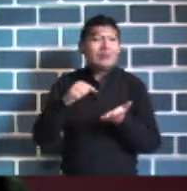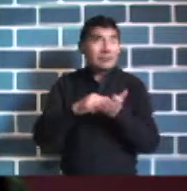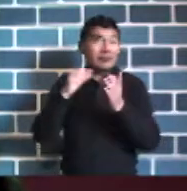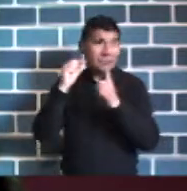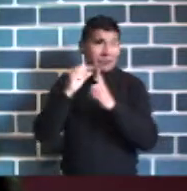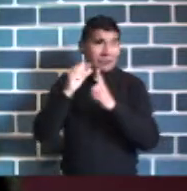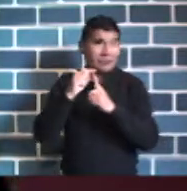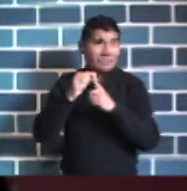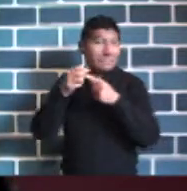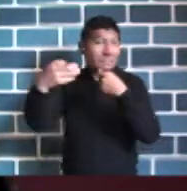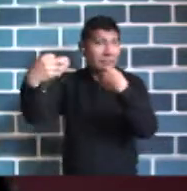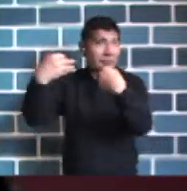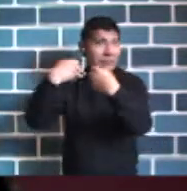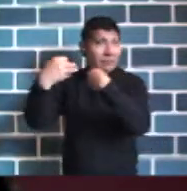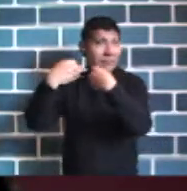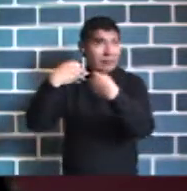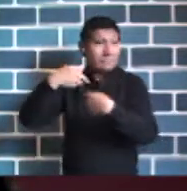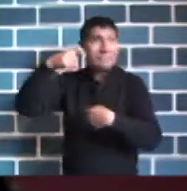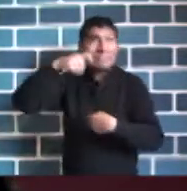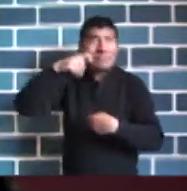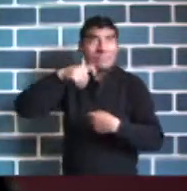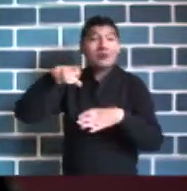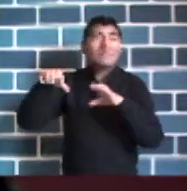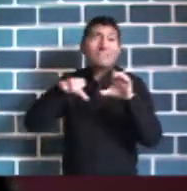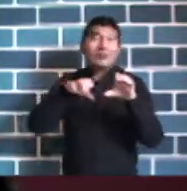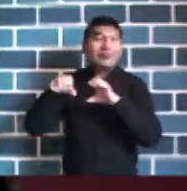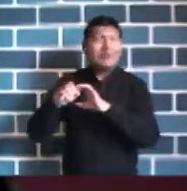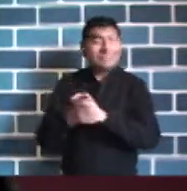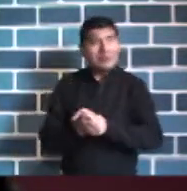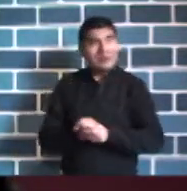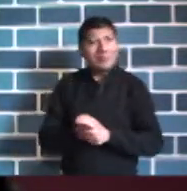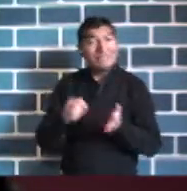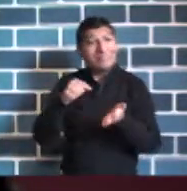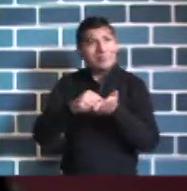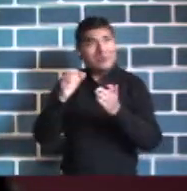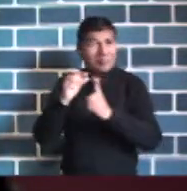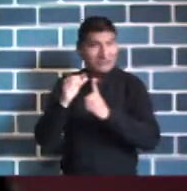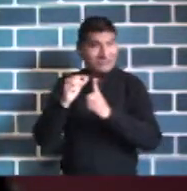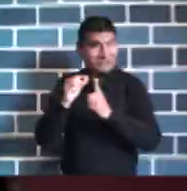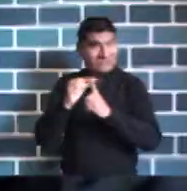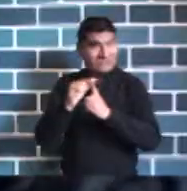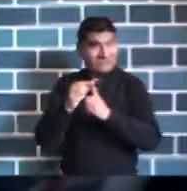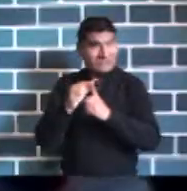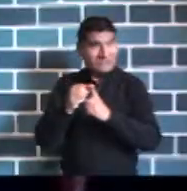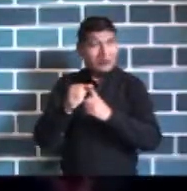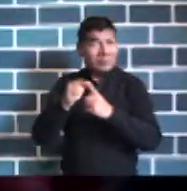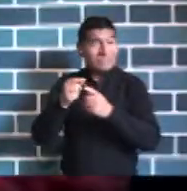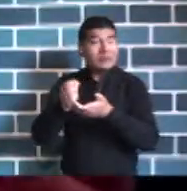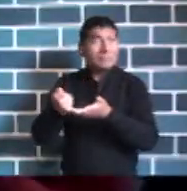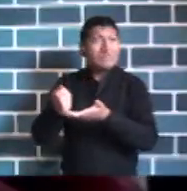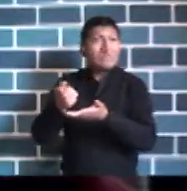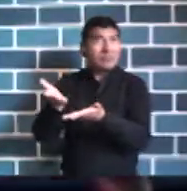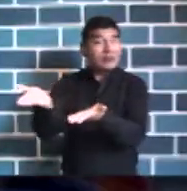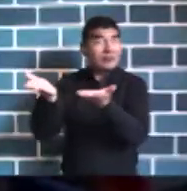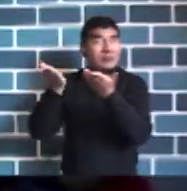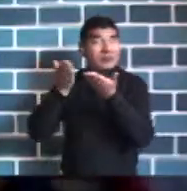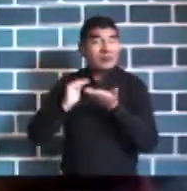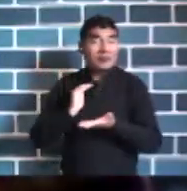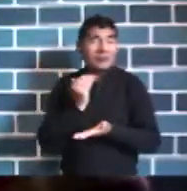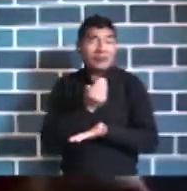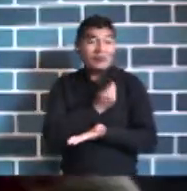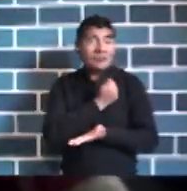palabra que nos indicará que debemos hacer es esa palabra que nos interpela interpela nuestra